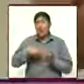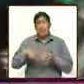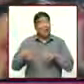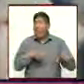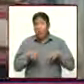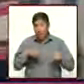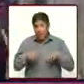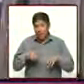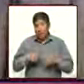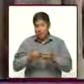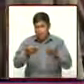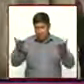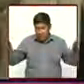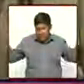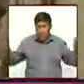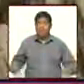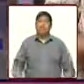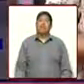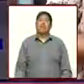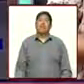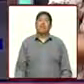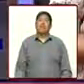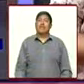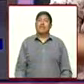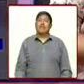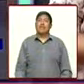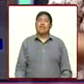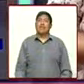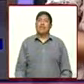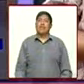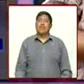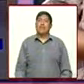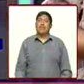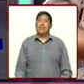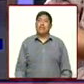de nuestros hermanos de este municipio.